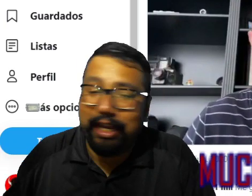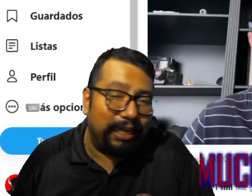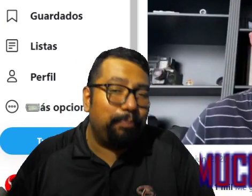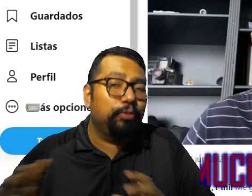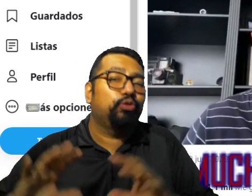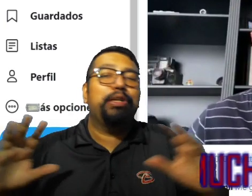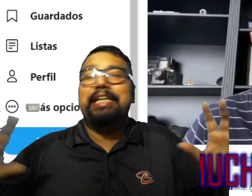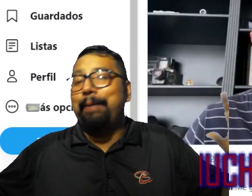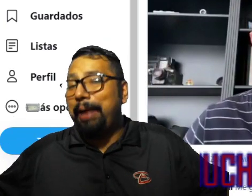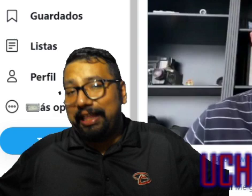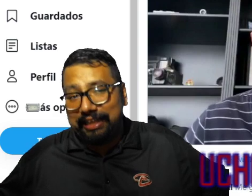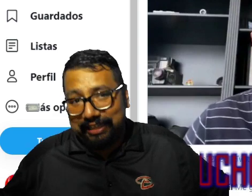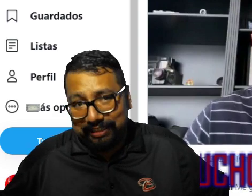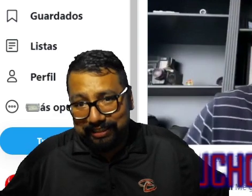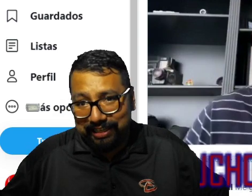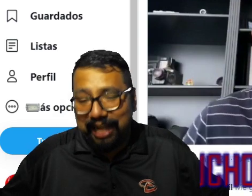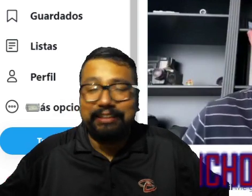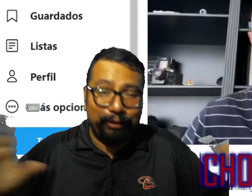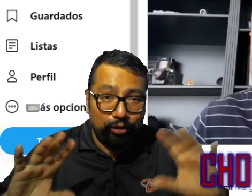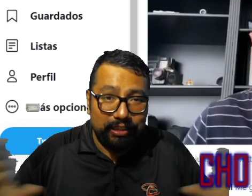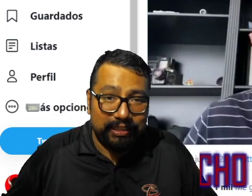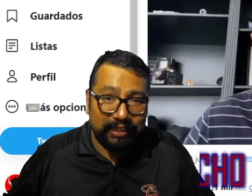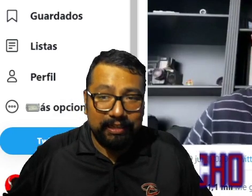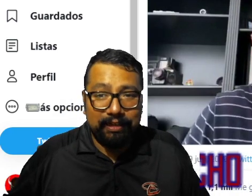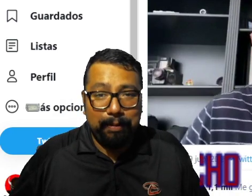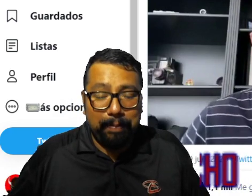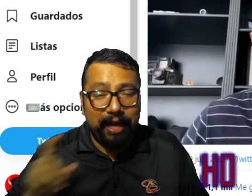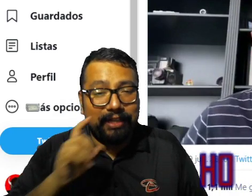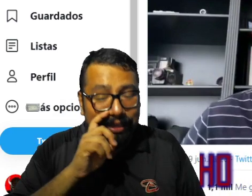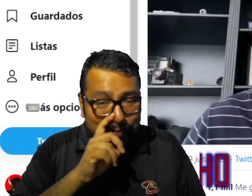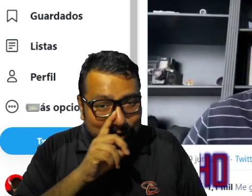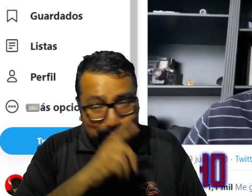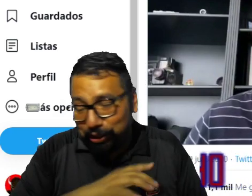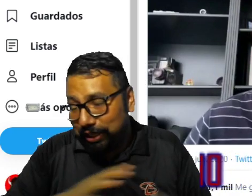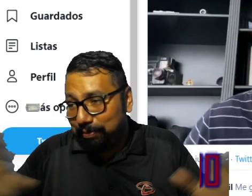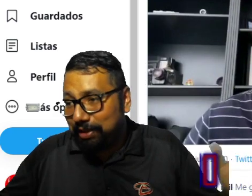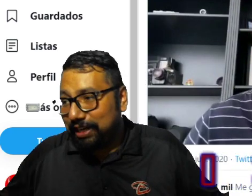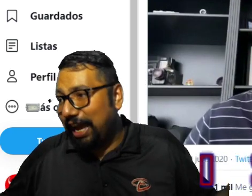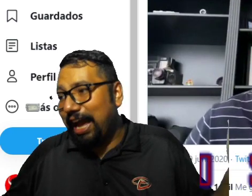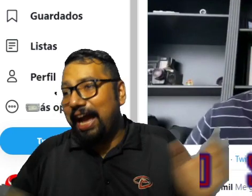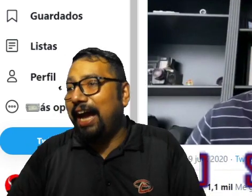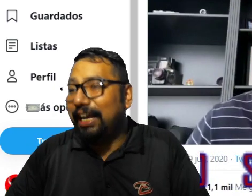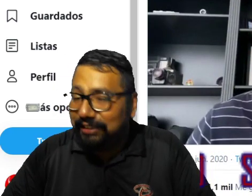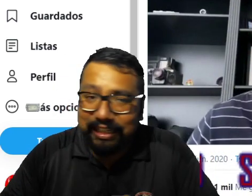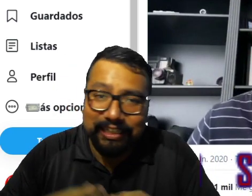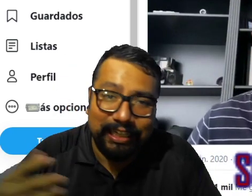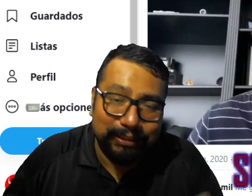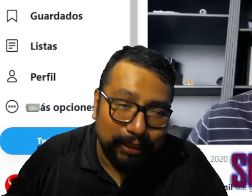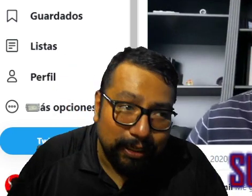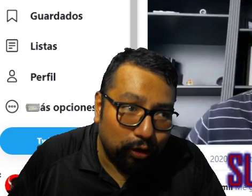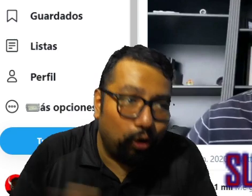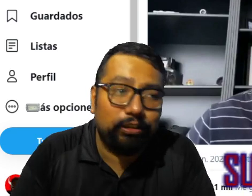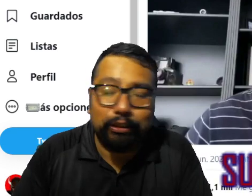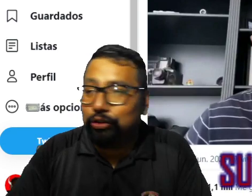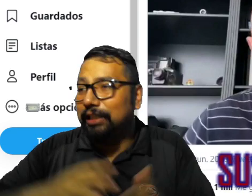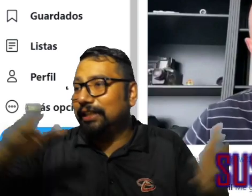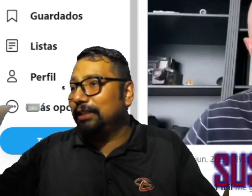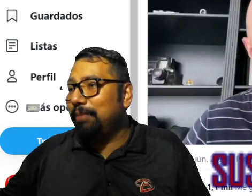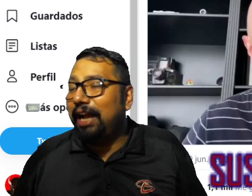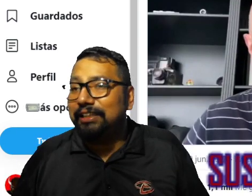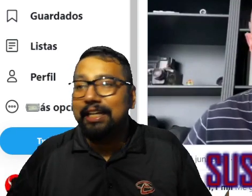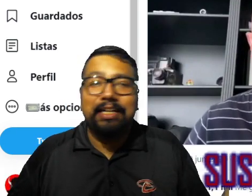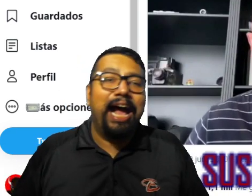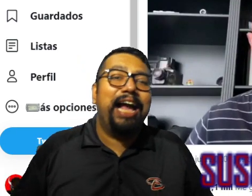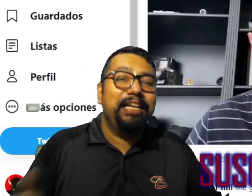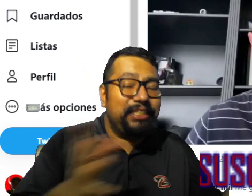personaje que le puso en la madre así lo dice prácticamente ponerle una madre a ciertas cosas con el